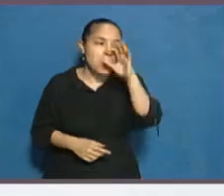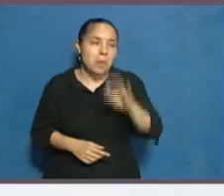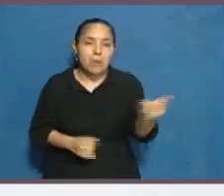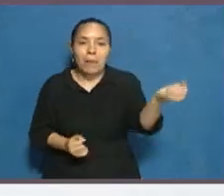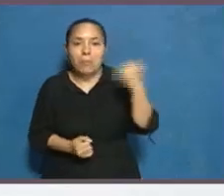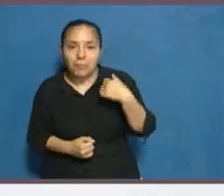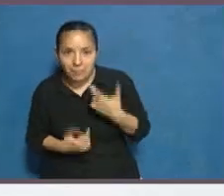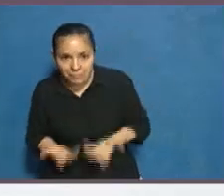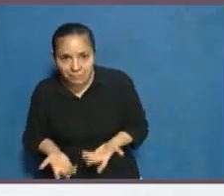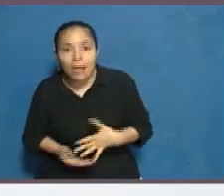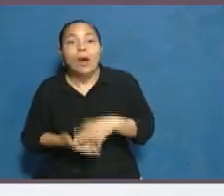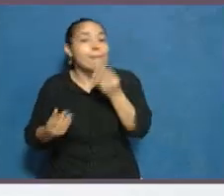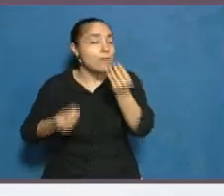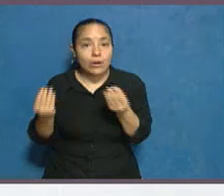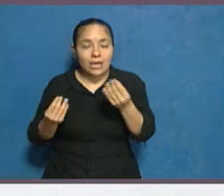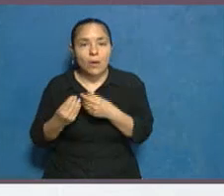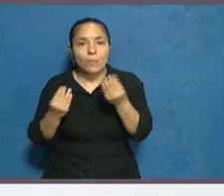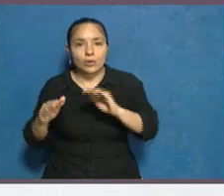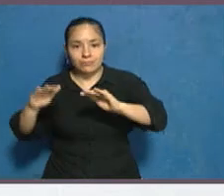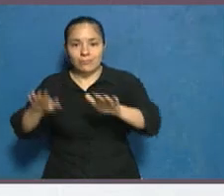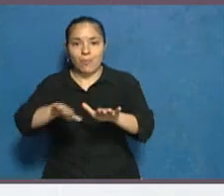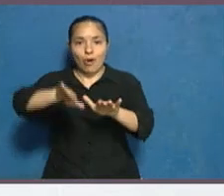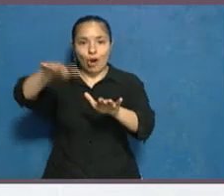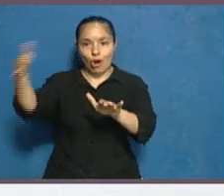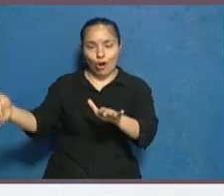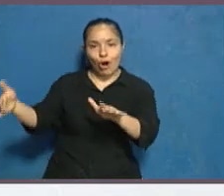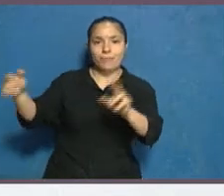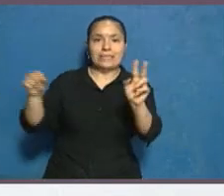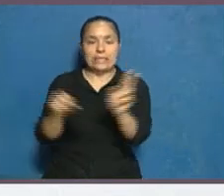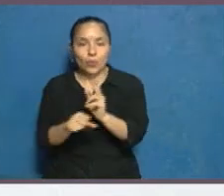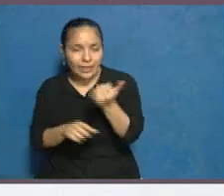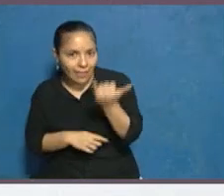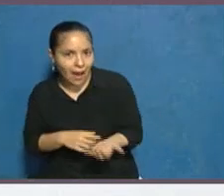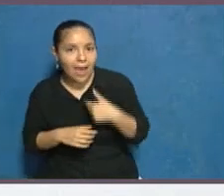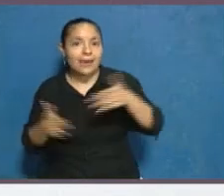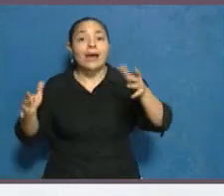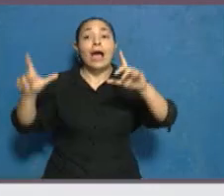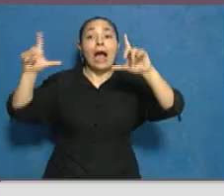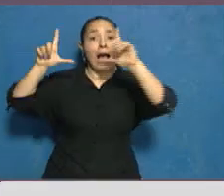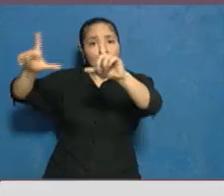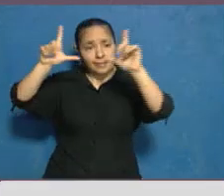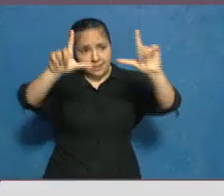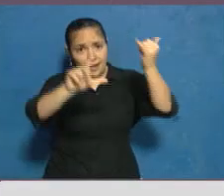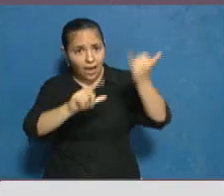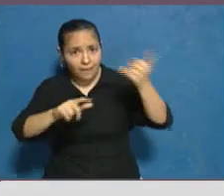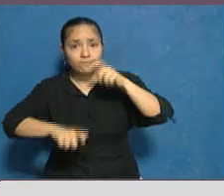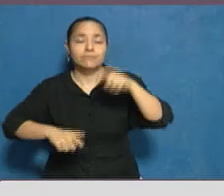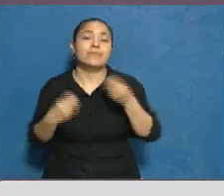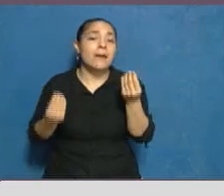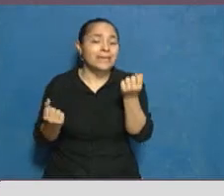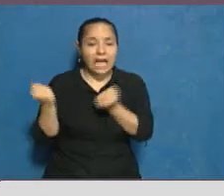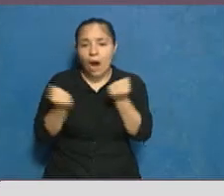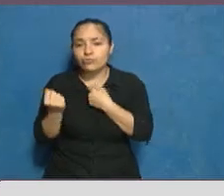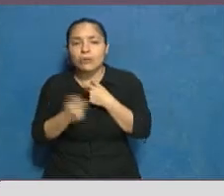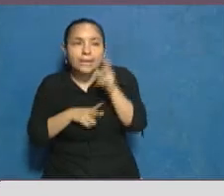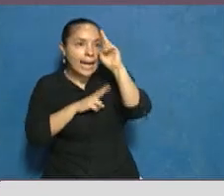¿Por qué? Porque si bien hay lomos de burro y hay algunas medidas de seguridad y hay carteles, hay muchos que no respetan